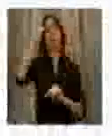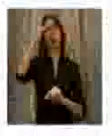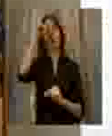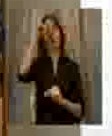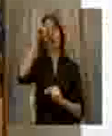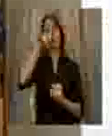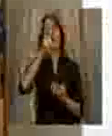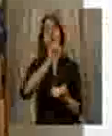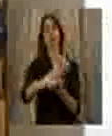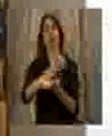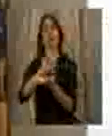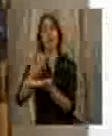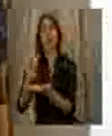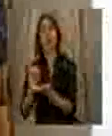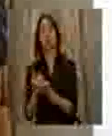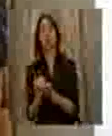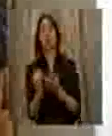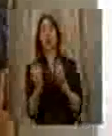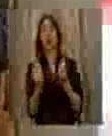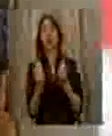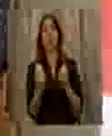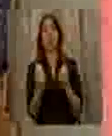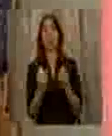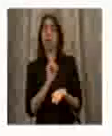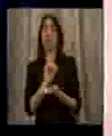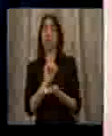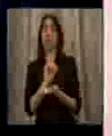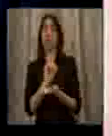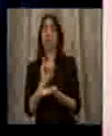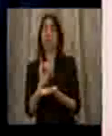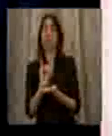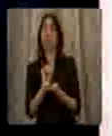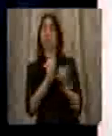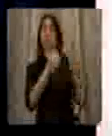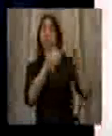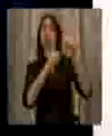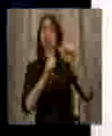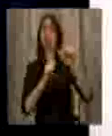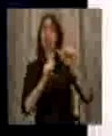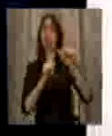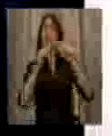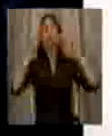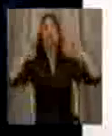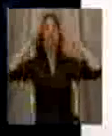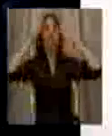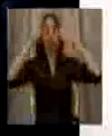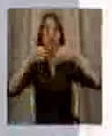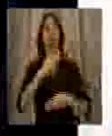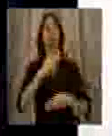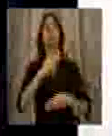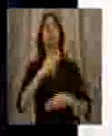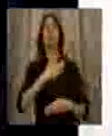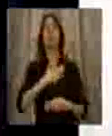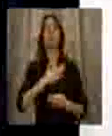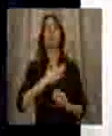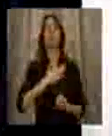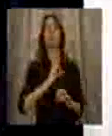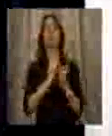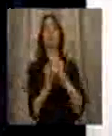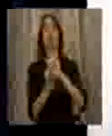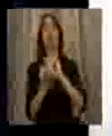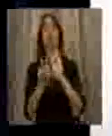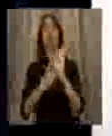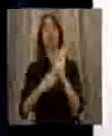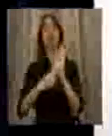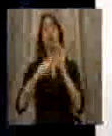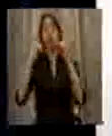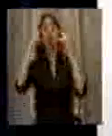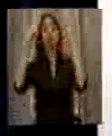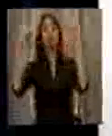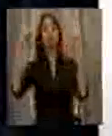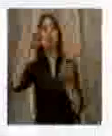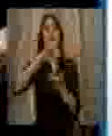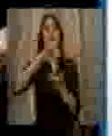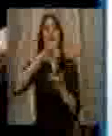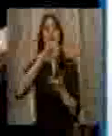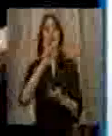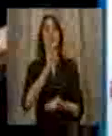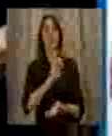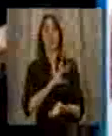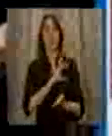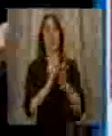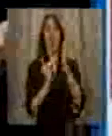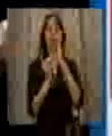ellas. La calidad de nuestras instituciones es un desafío que tenemos que abordar si queremos hacer realidad el sueño de hacer de Chile un